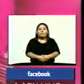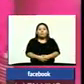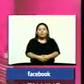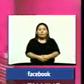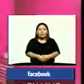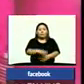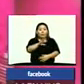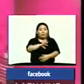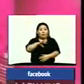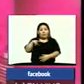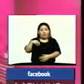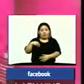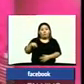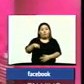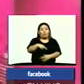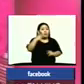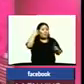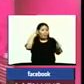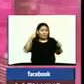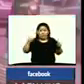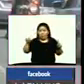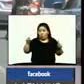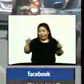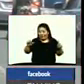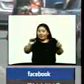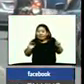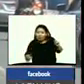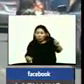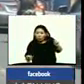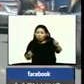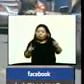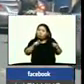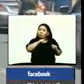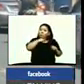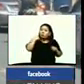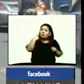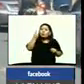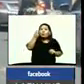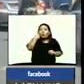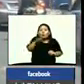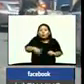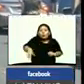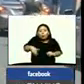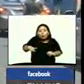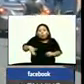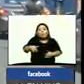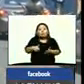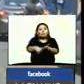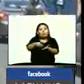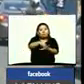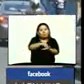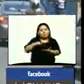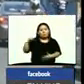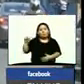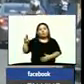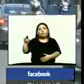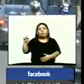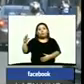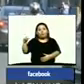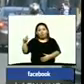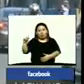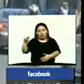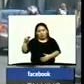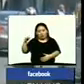Familiares y amigos de José, el niño de 11 años, asesinado en el municipio de Cuscatancingo, le dieron el último adiós. Los